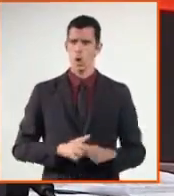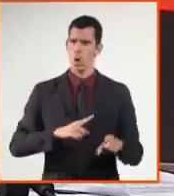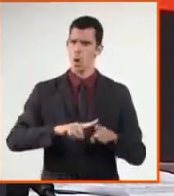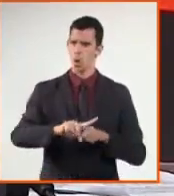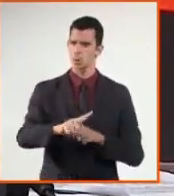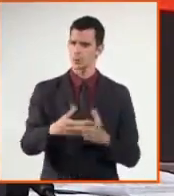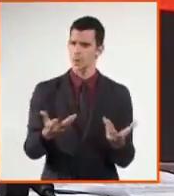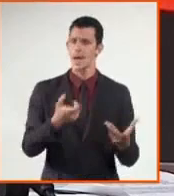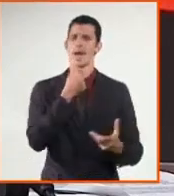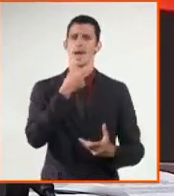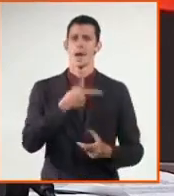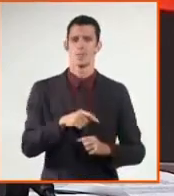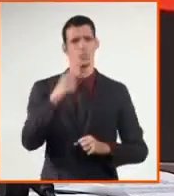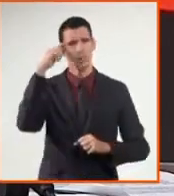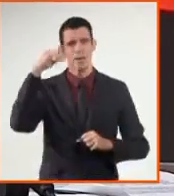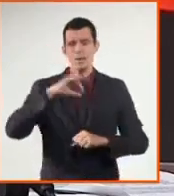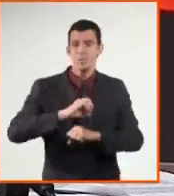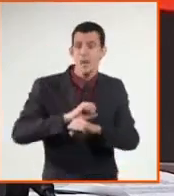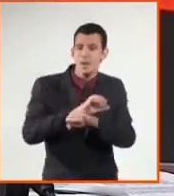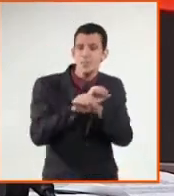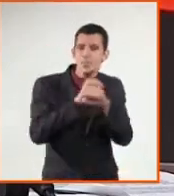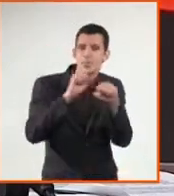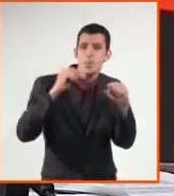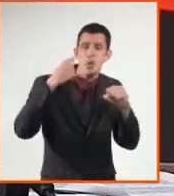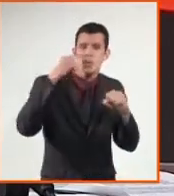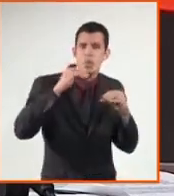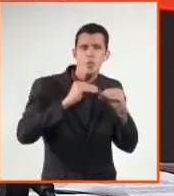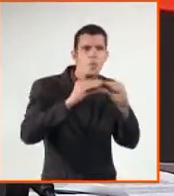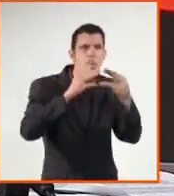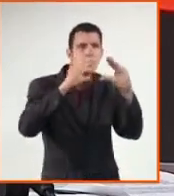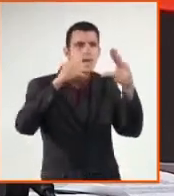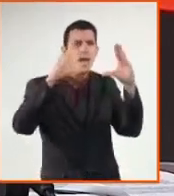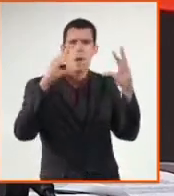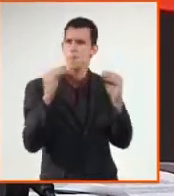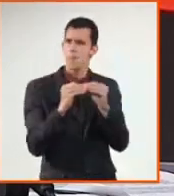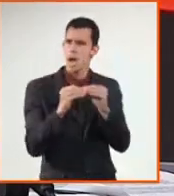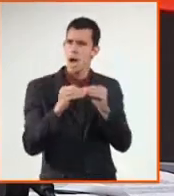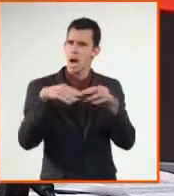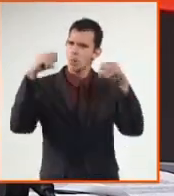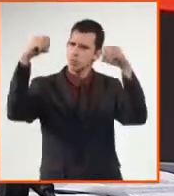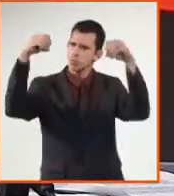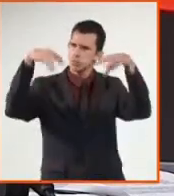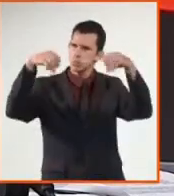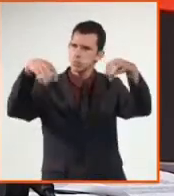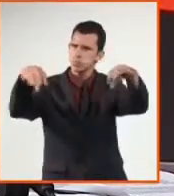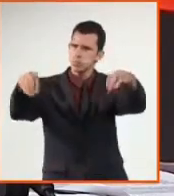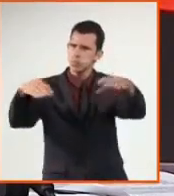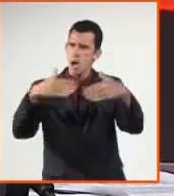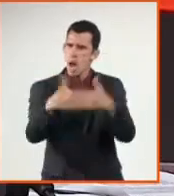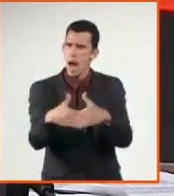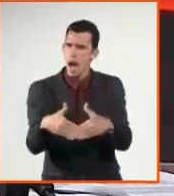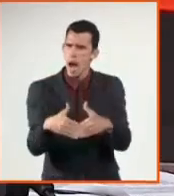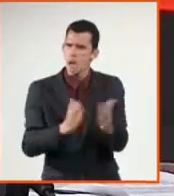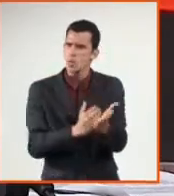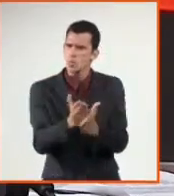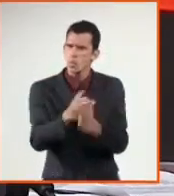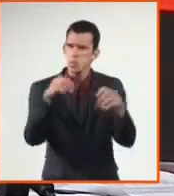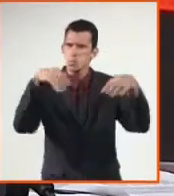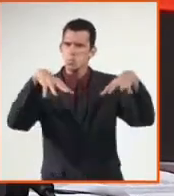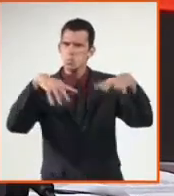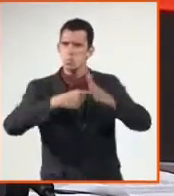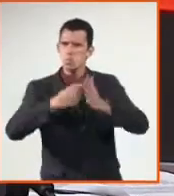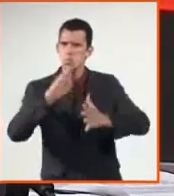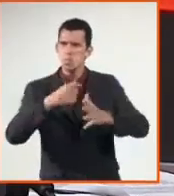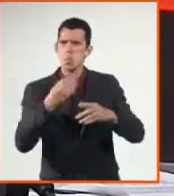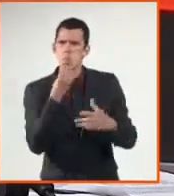que es algo que nuestro pueblo critica mucho y que es muy activo en la red social y que se comunica constantemente con nosotros